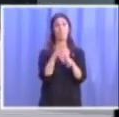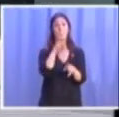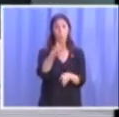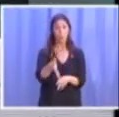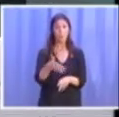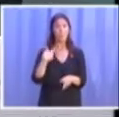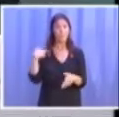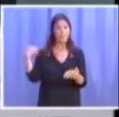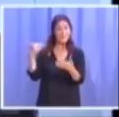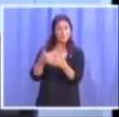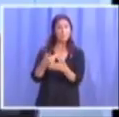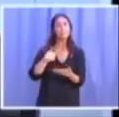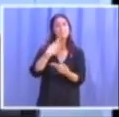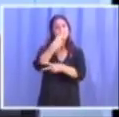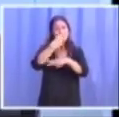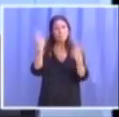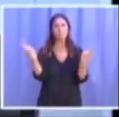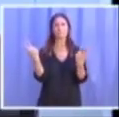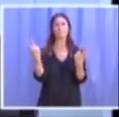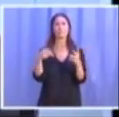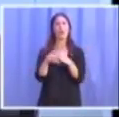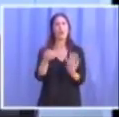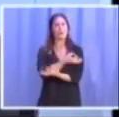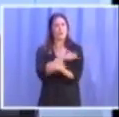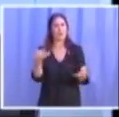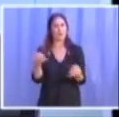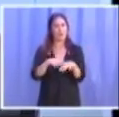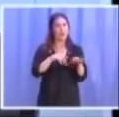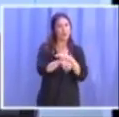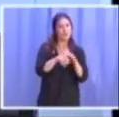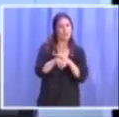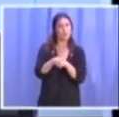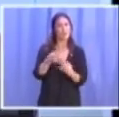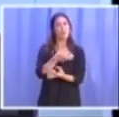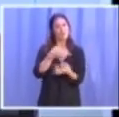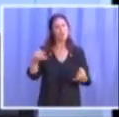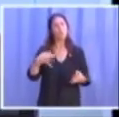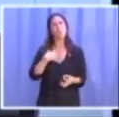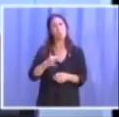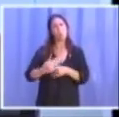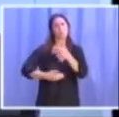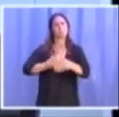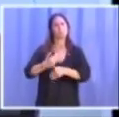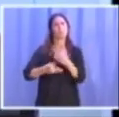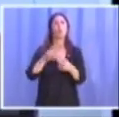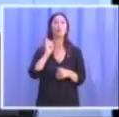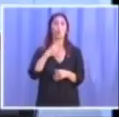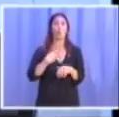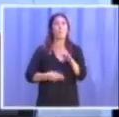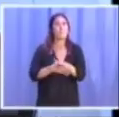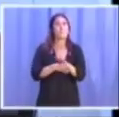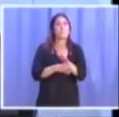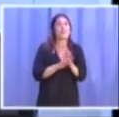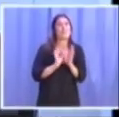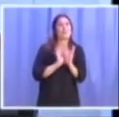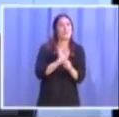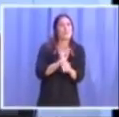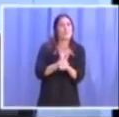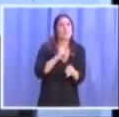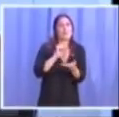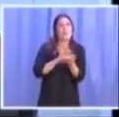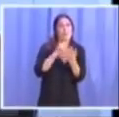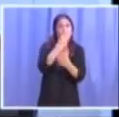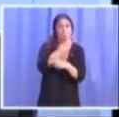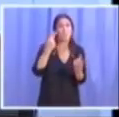hemos demostrado que con eficacia en la gestión, con eficiencia, se puede sacar adelante, no solo manteniendo los servicios públicos, sino